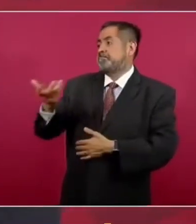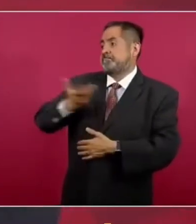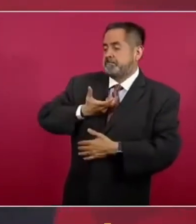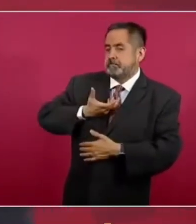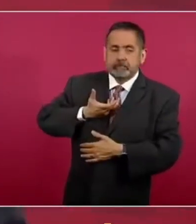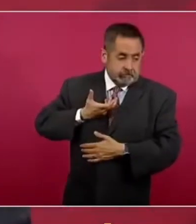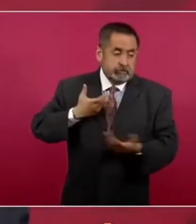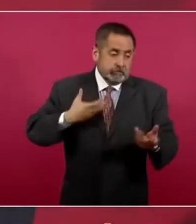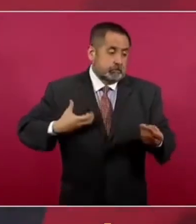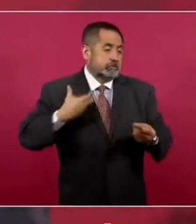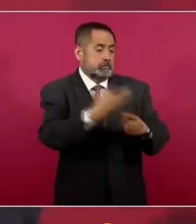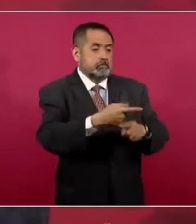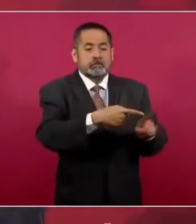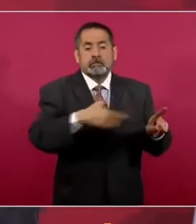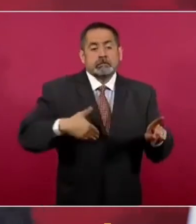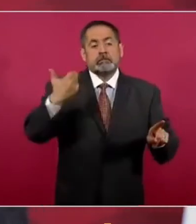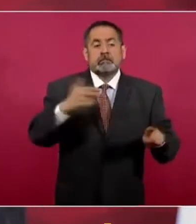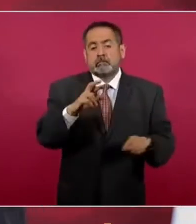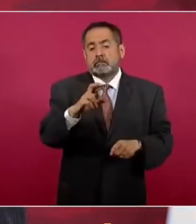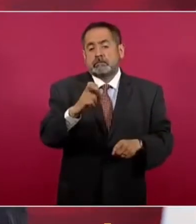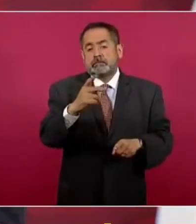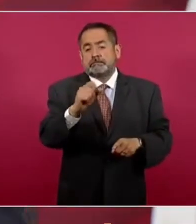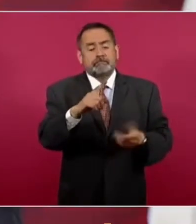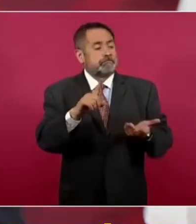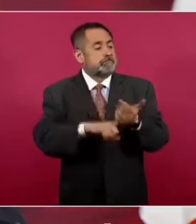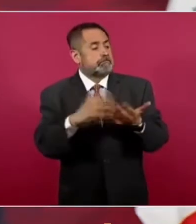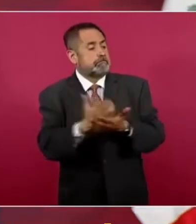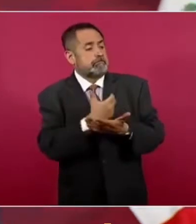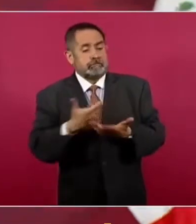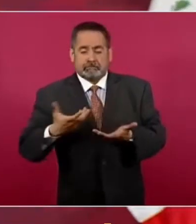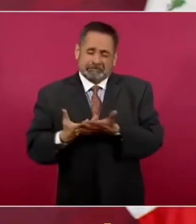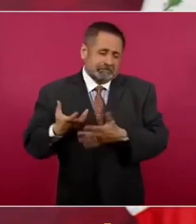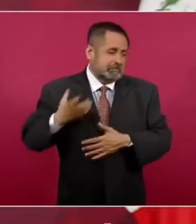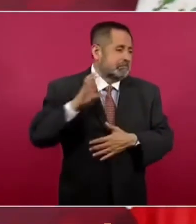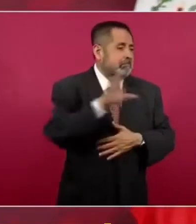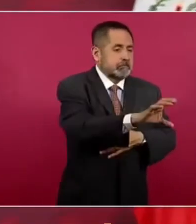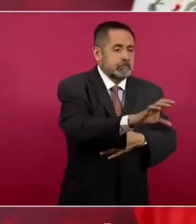Negocio bueno para Repsol, malo para la nación.